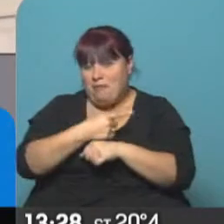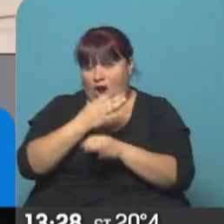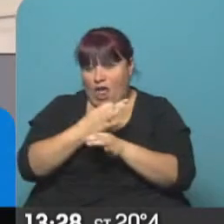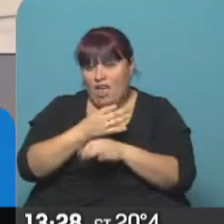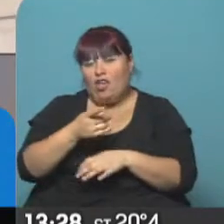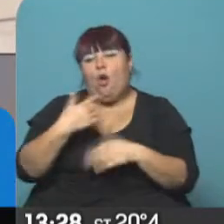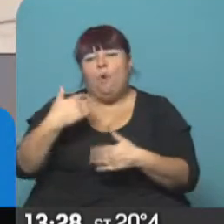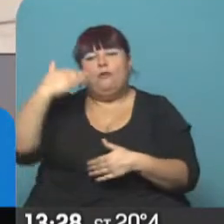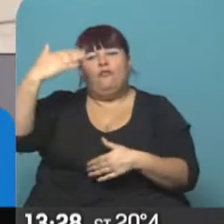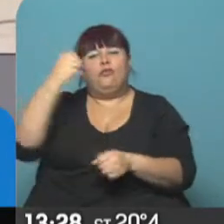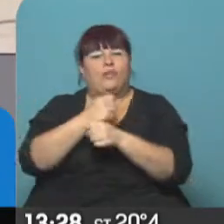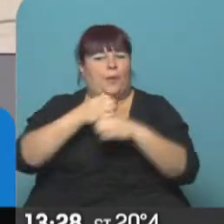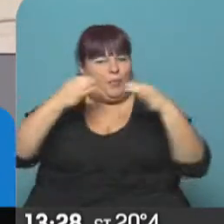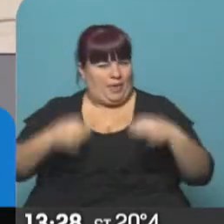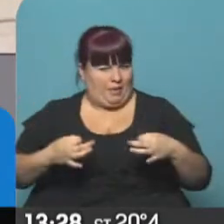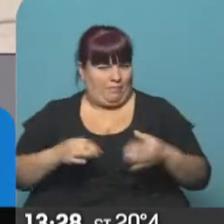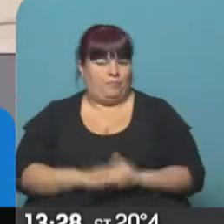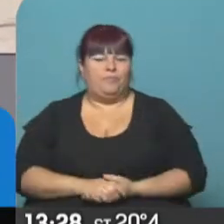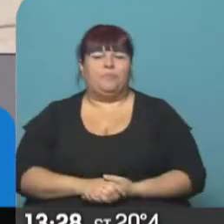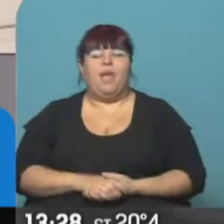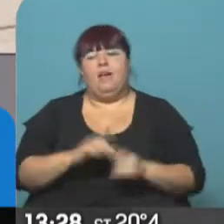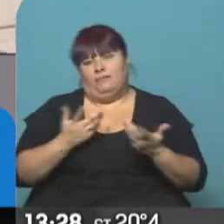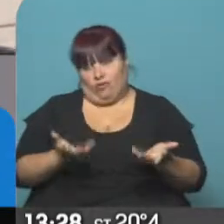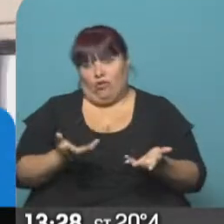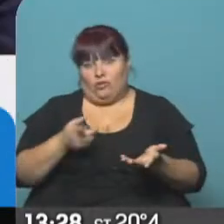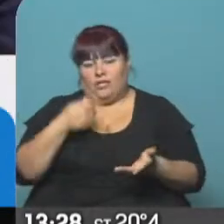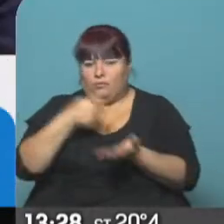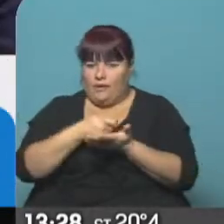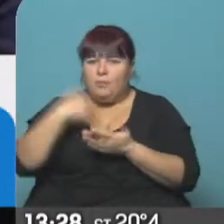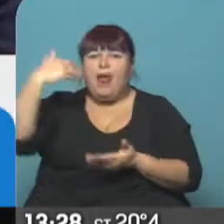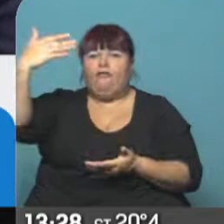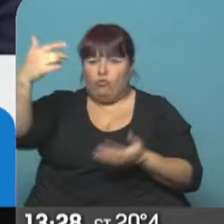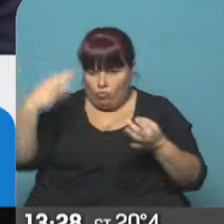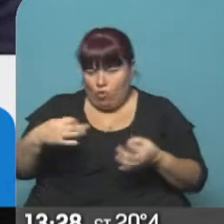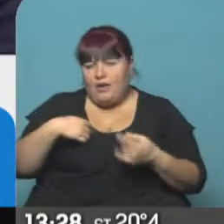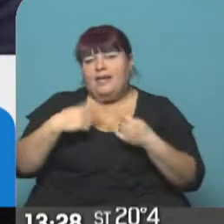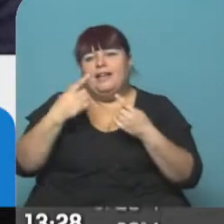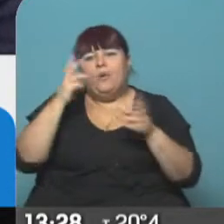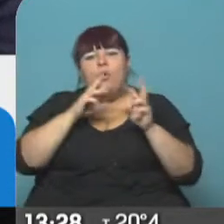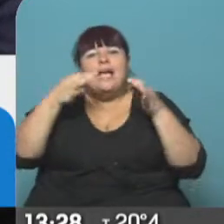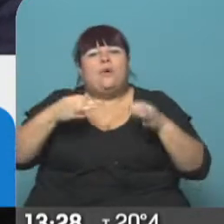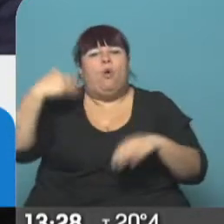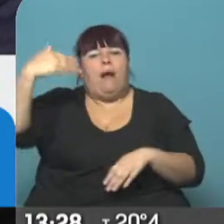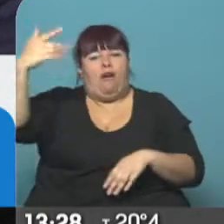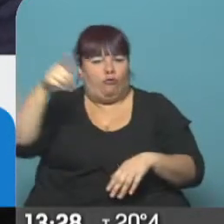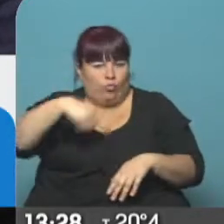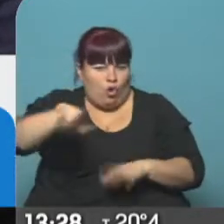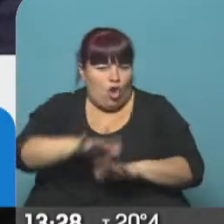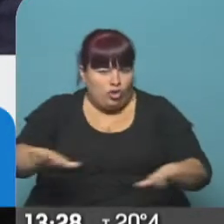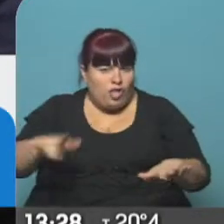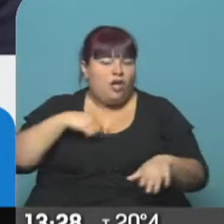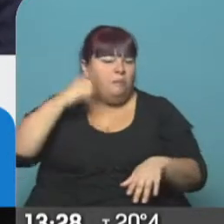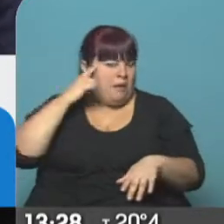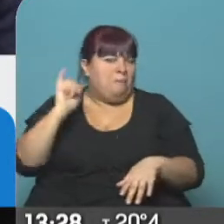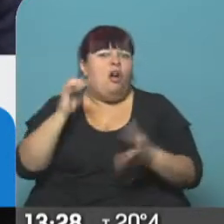puedan tener un trabajo digno futuro y por lo tanto eso es una inversión de largo plazo si estamos asegurando es el futuro a los chicos y